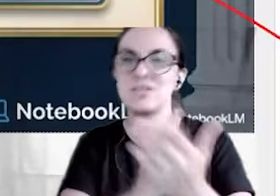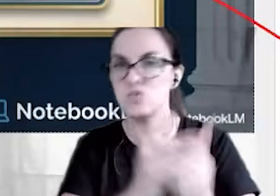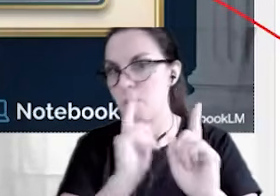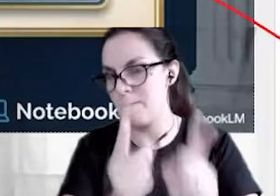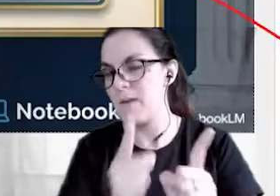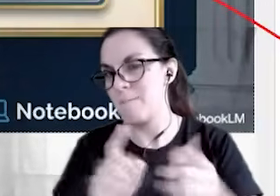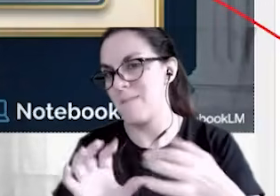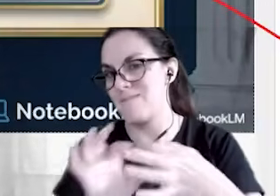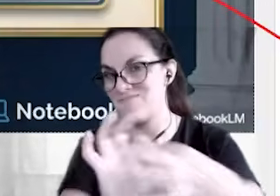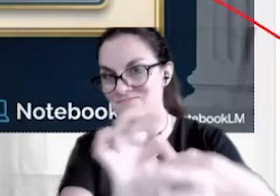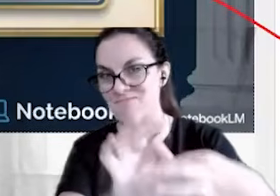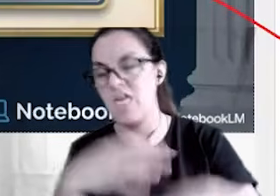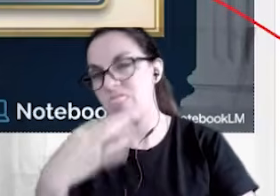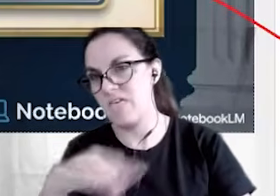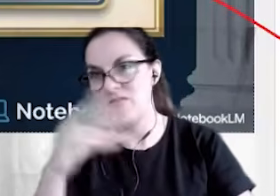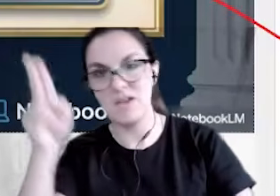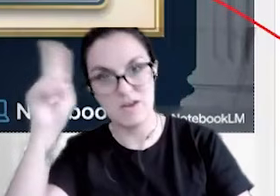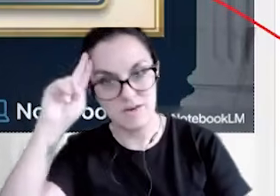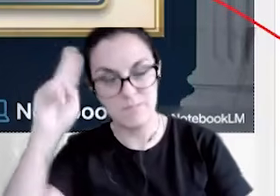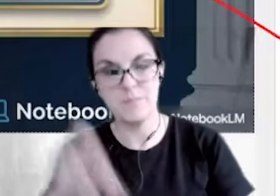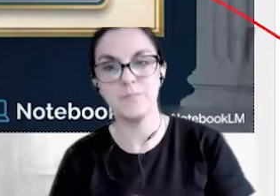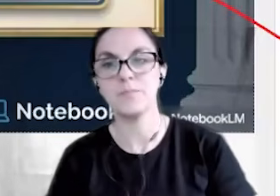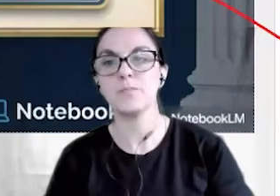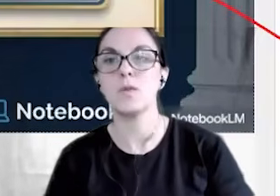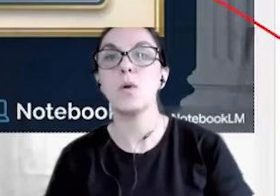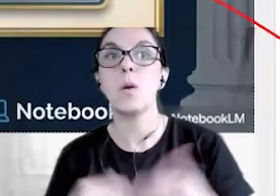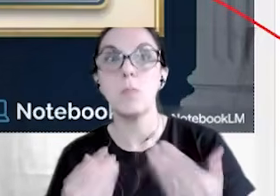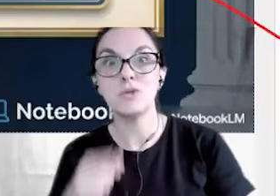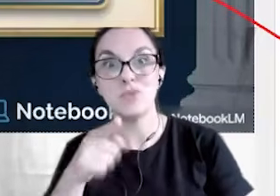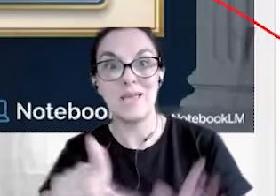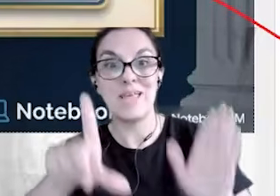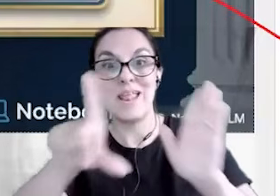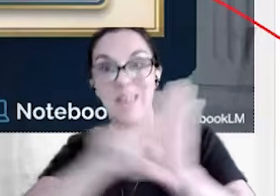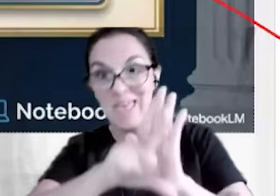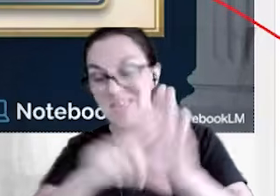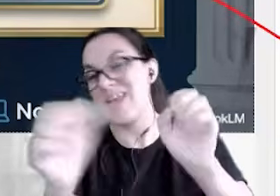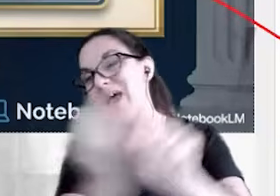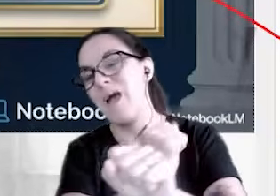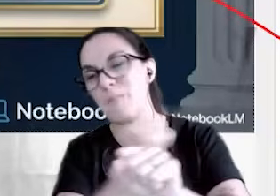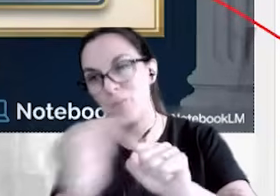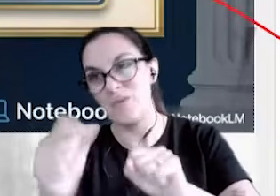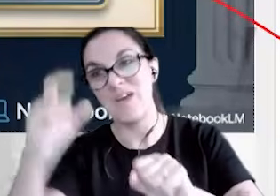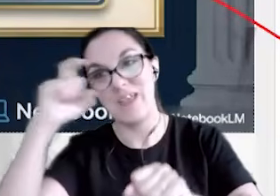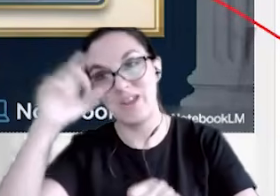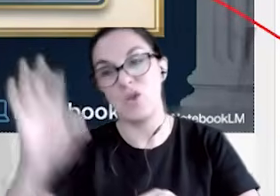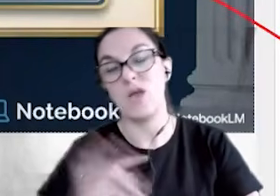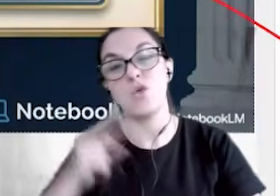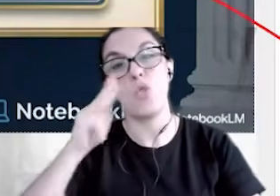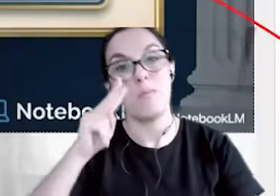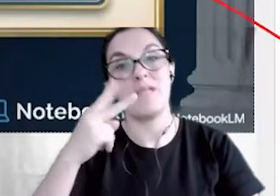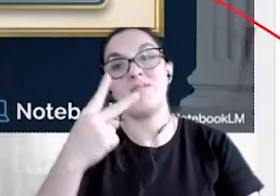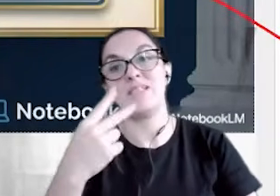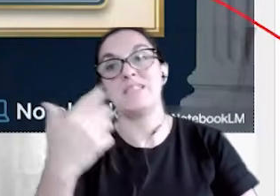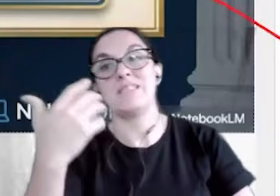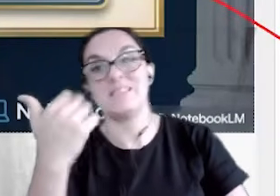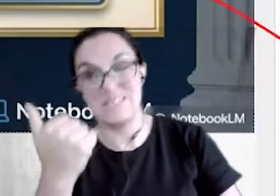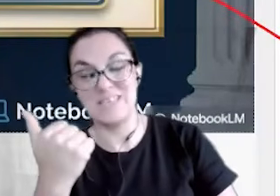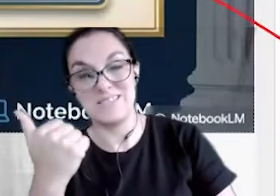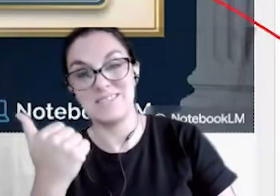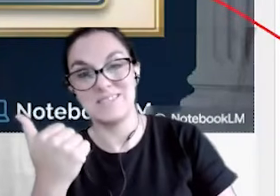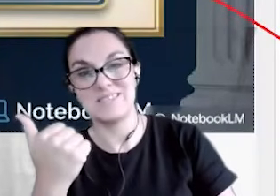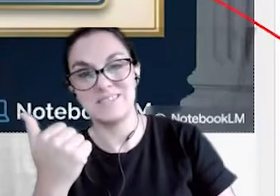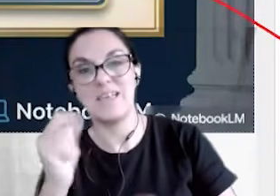la cuestión, este es el origen por el cual la ley se sancionó en enero del 2026 y en enero